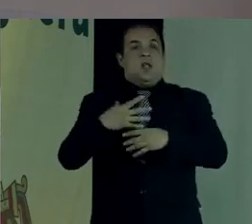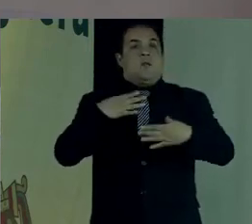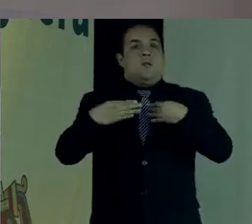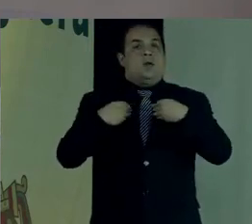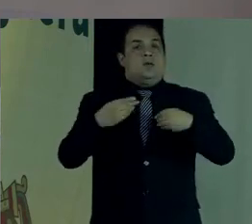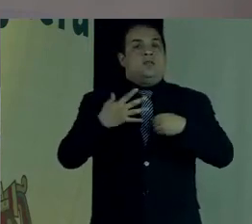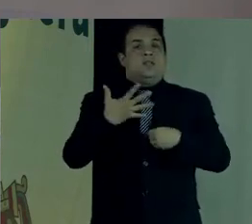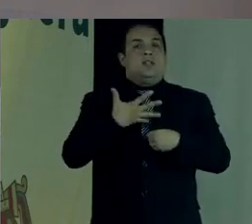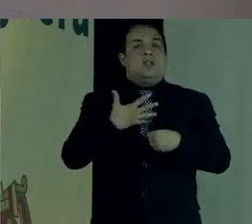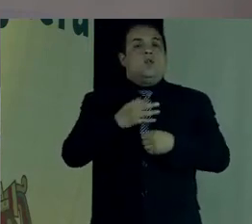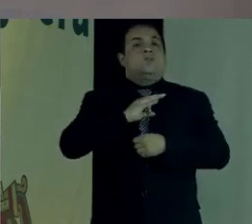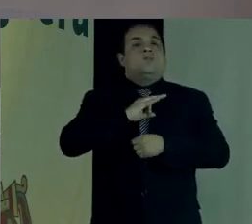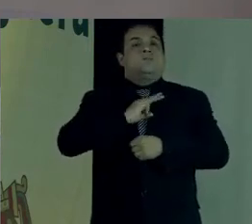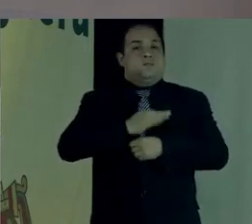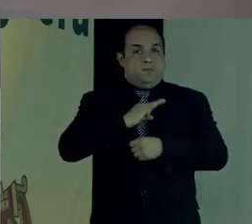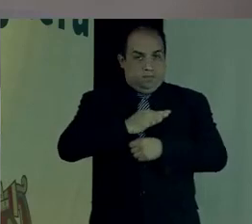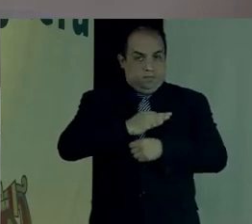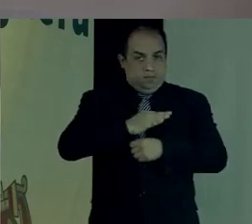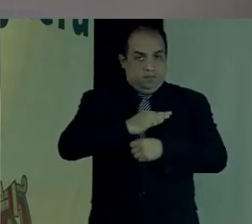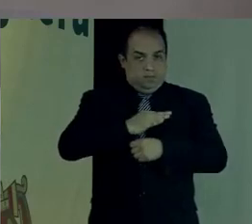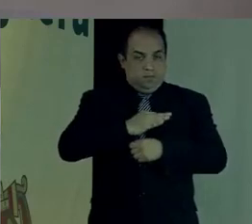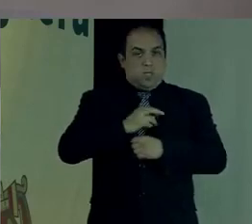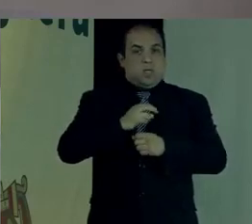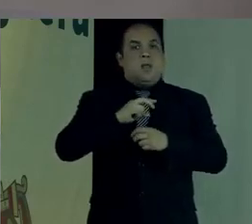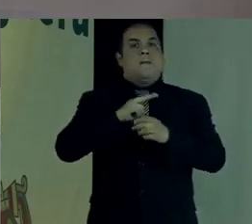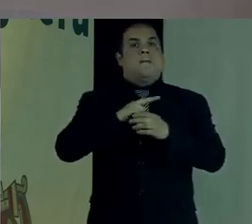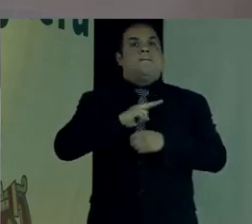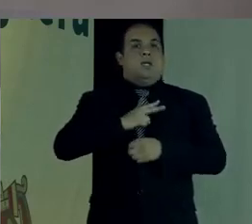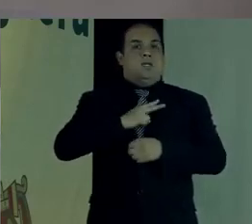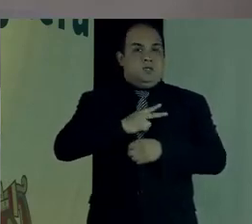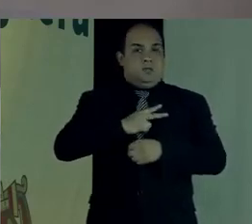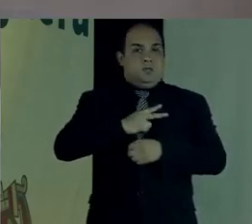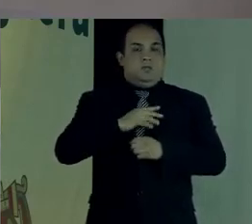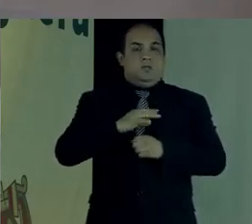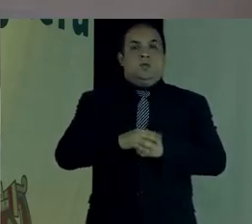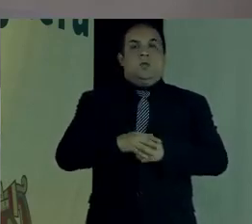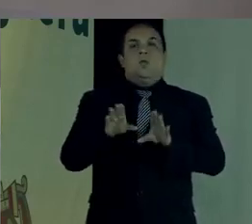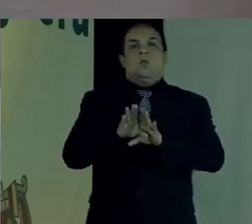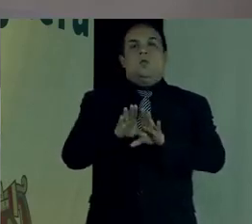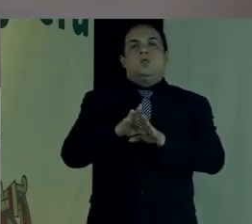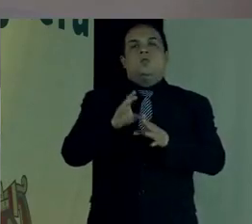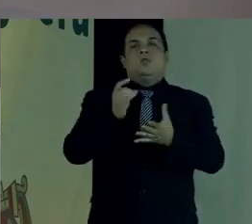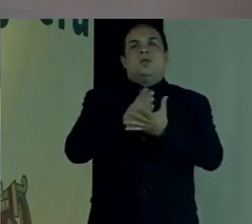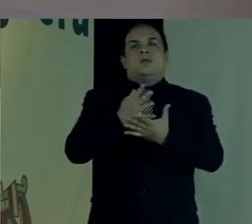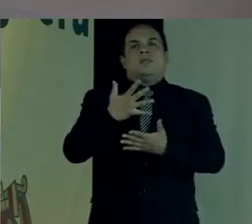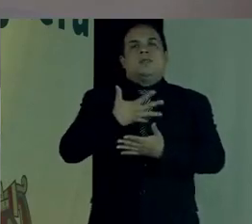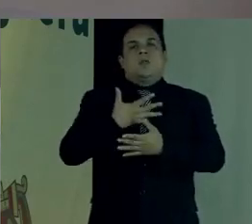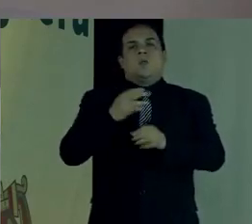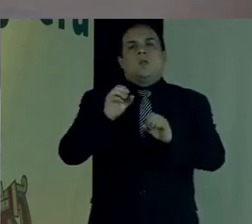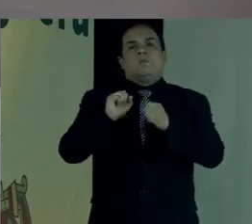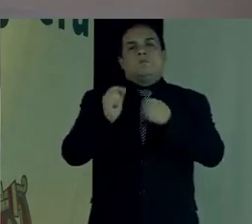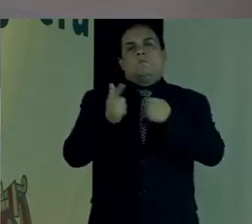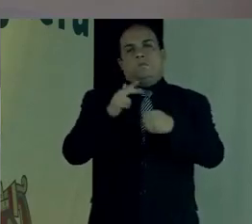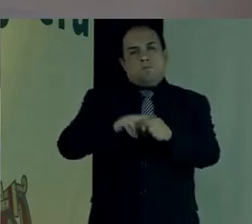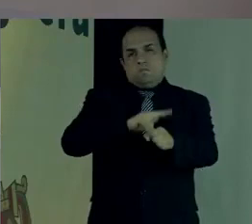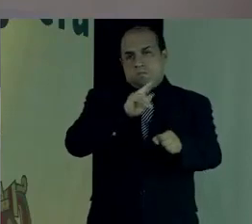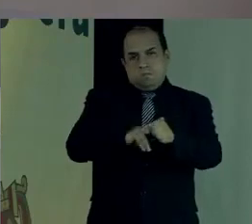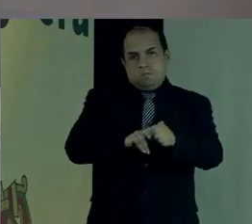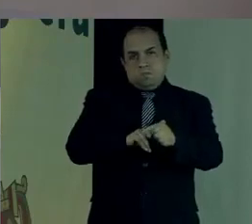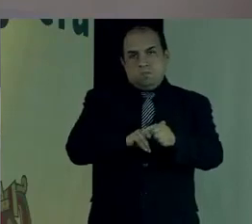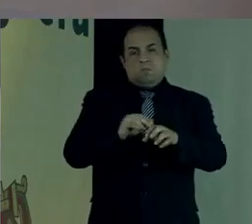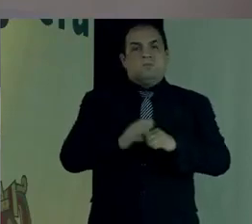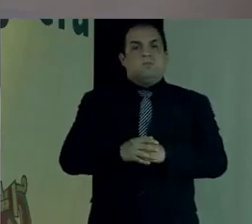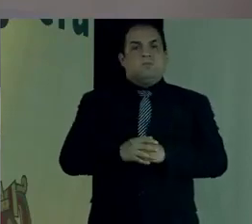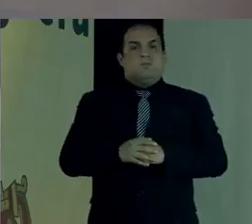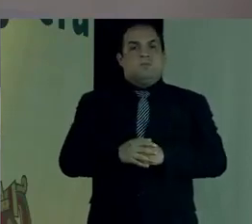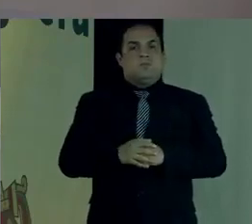causada por un agente infeccioso por un virus como si sólo se tratara de un fenómeno natural de un fenómeno